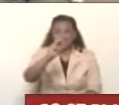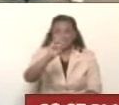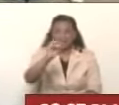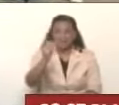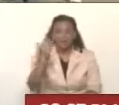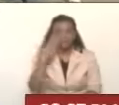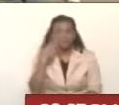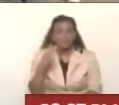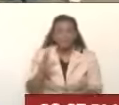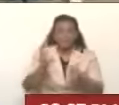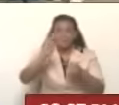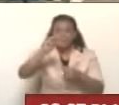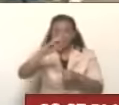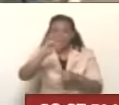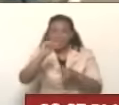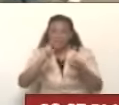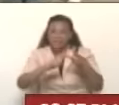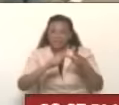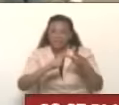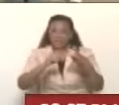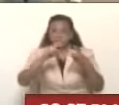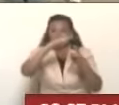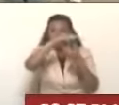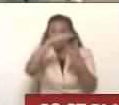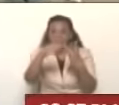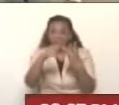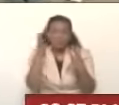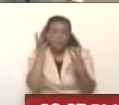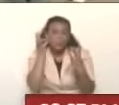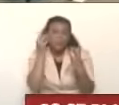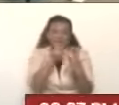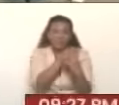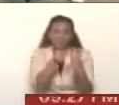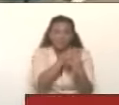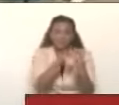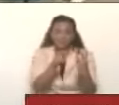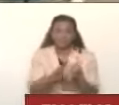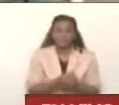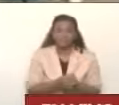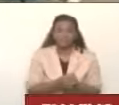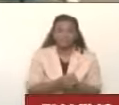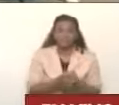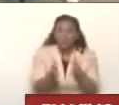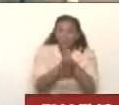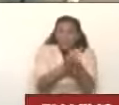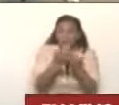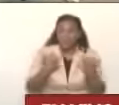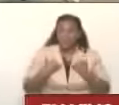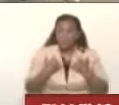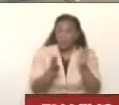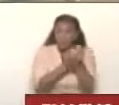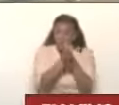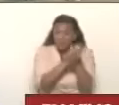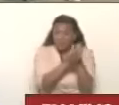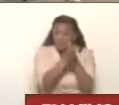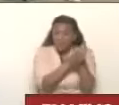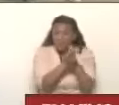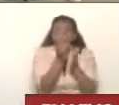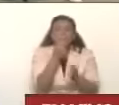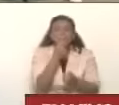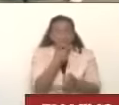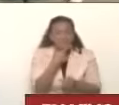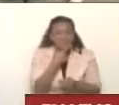Marixa y Dioranca. Allá están en un emprendimiento